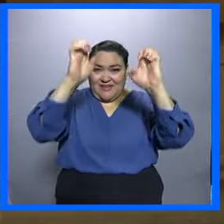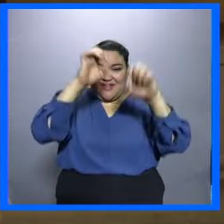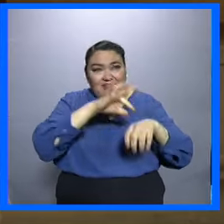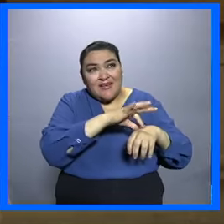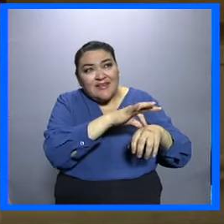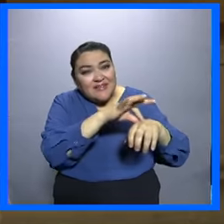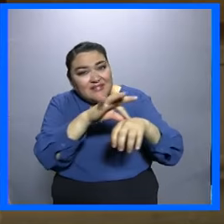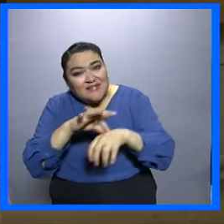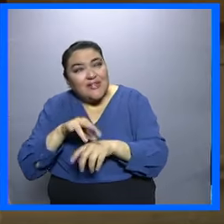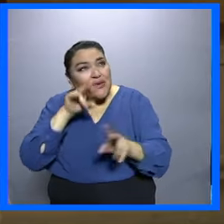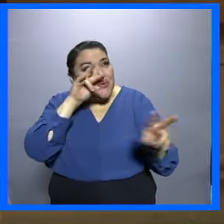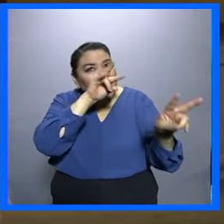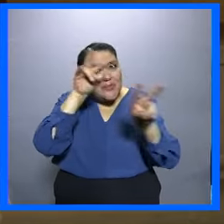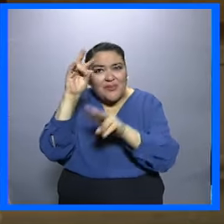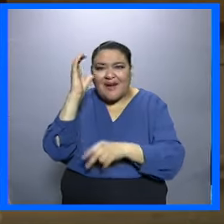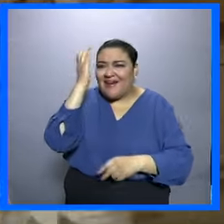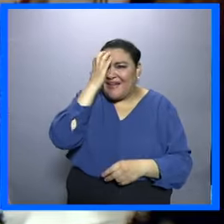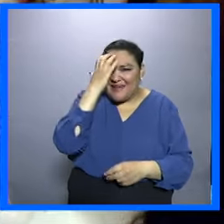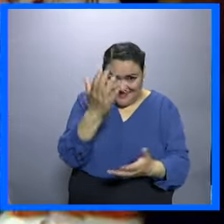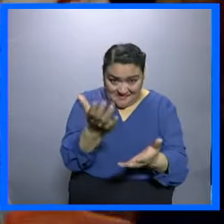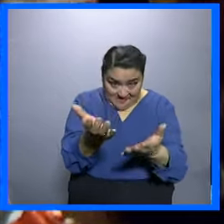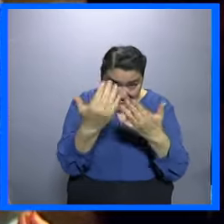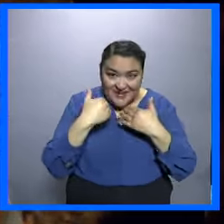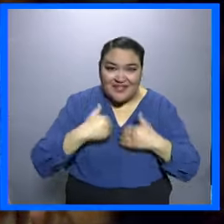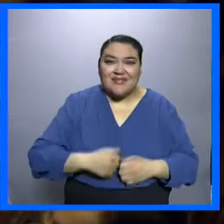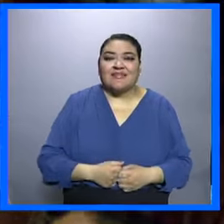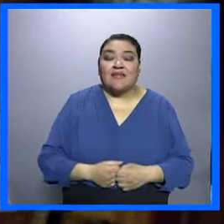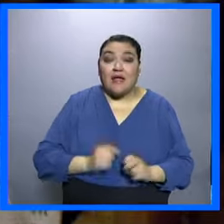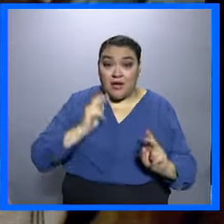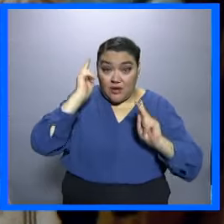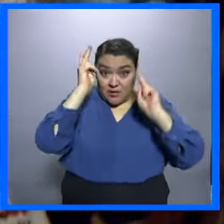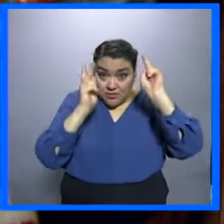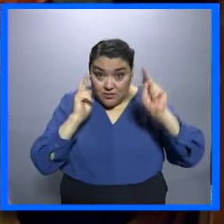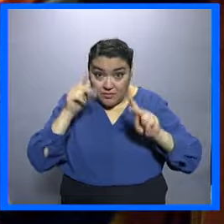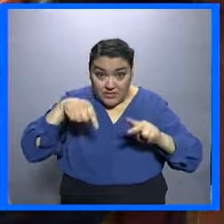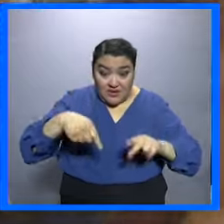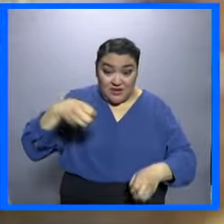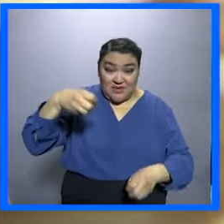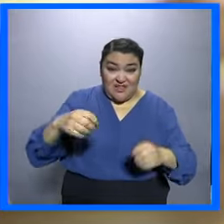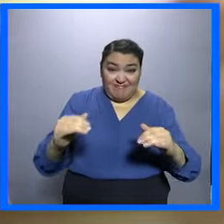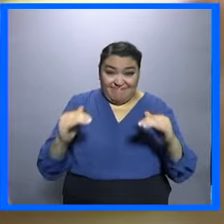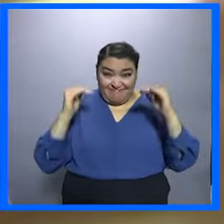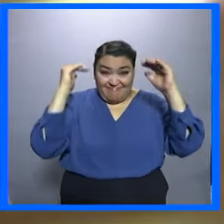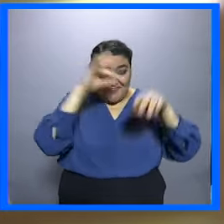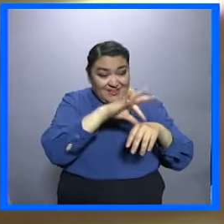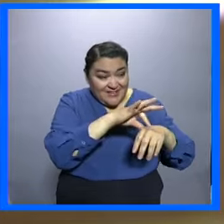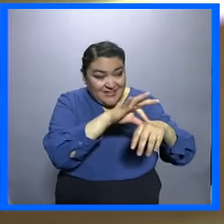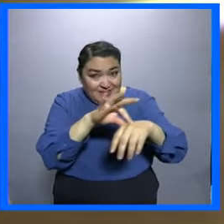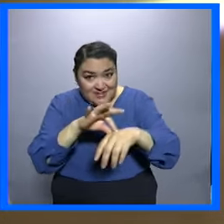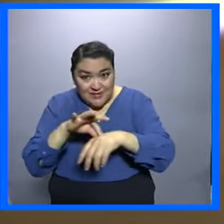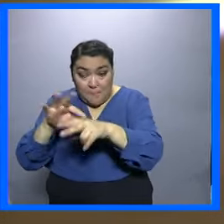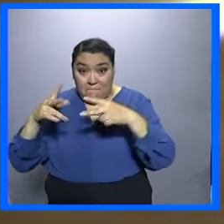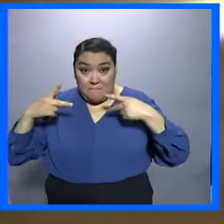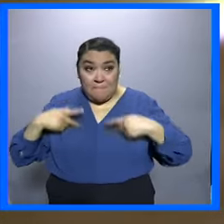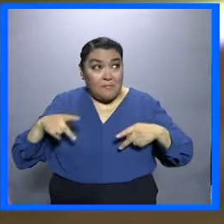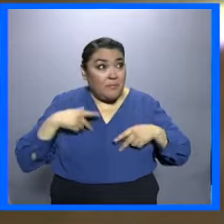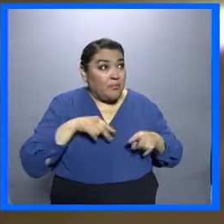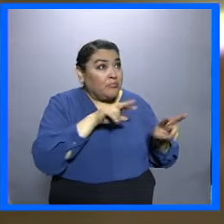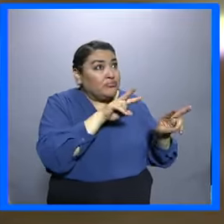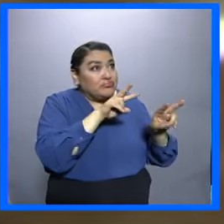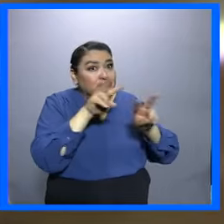recorrido. Acompáñenos. Las visitas guiadas en el máximo tribunal llevan al público a conocer los